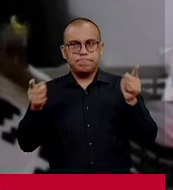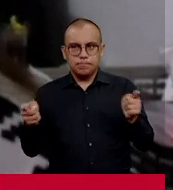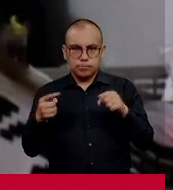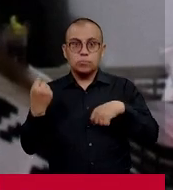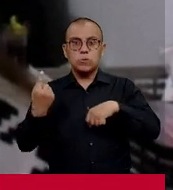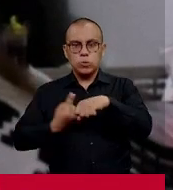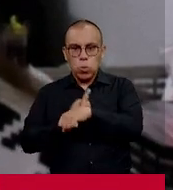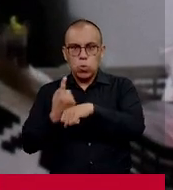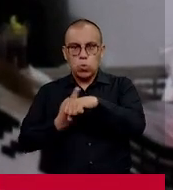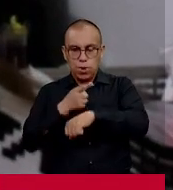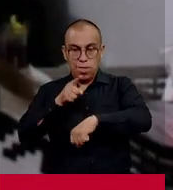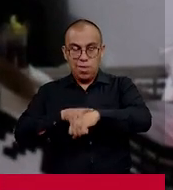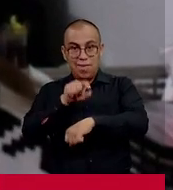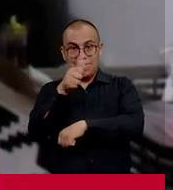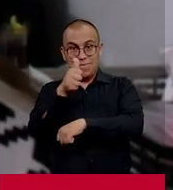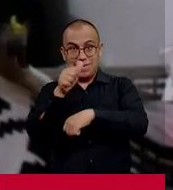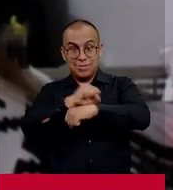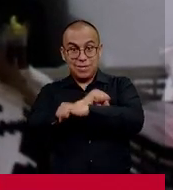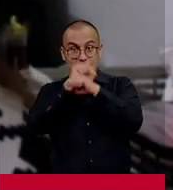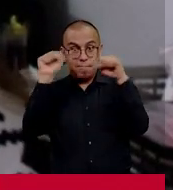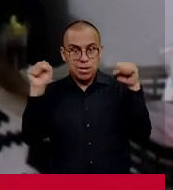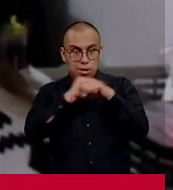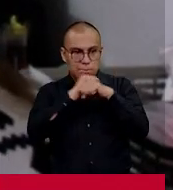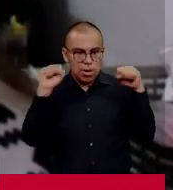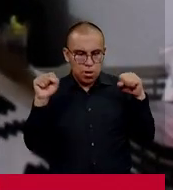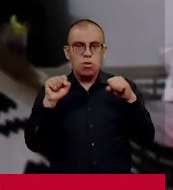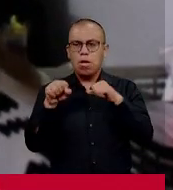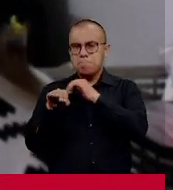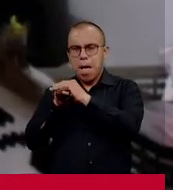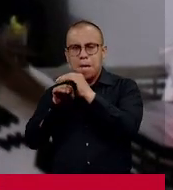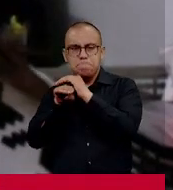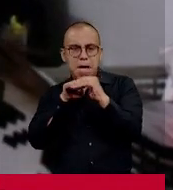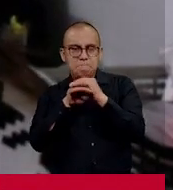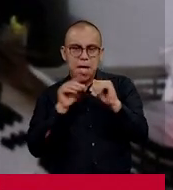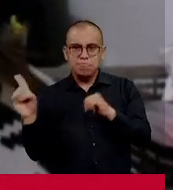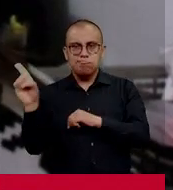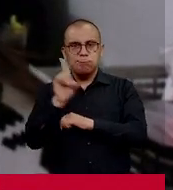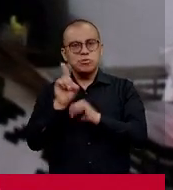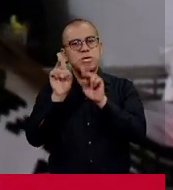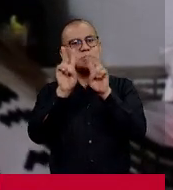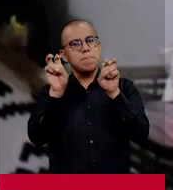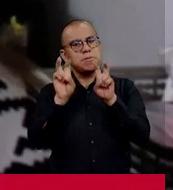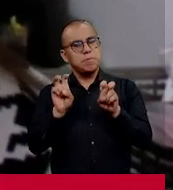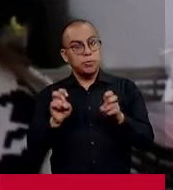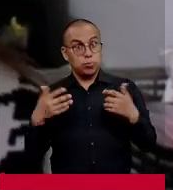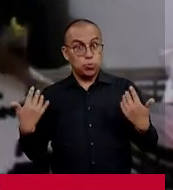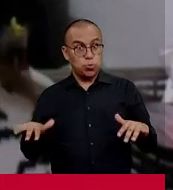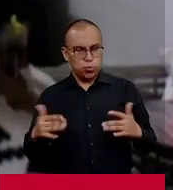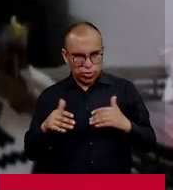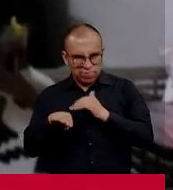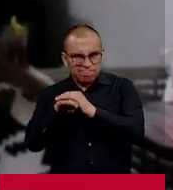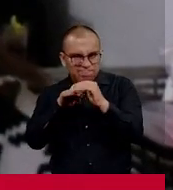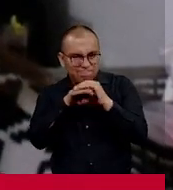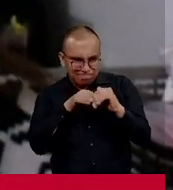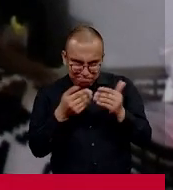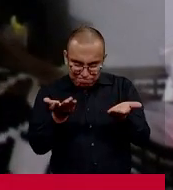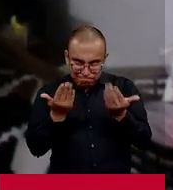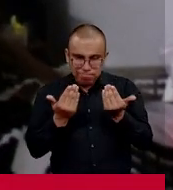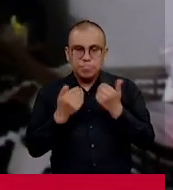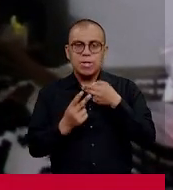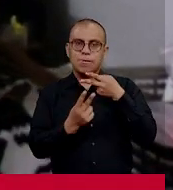a partir de las 10 de la mañana, tendremos una invitada nueva y un tema nuevo. Así que las invitamos a que nos sigan